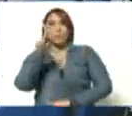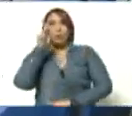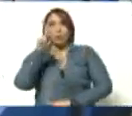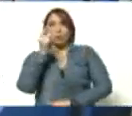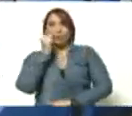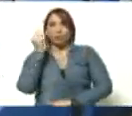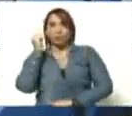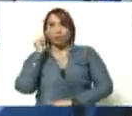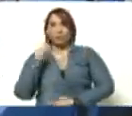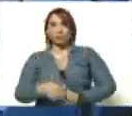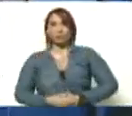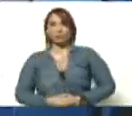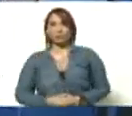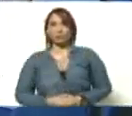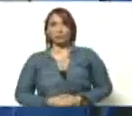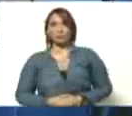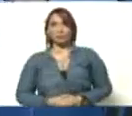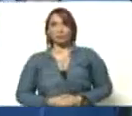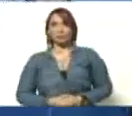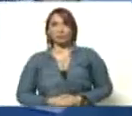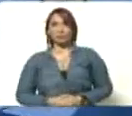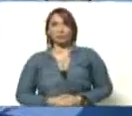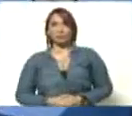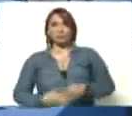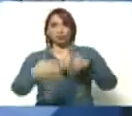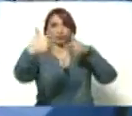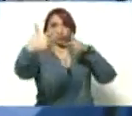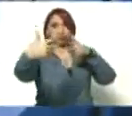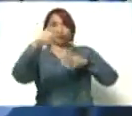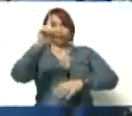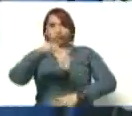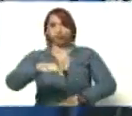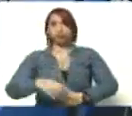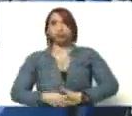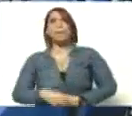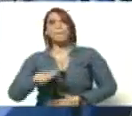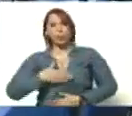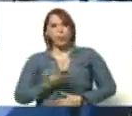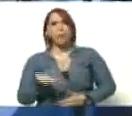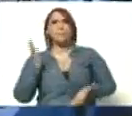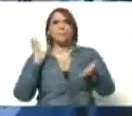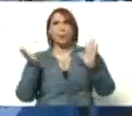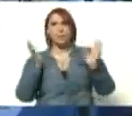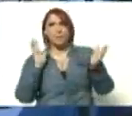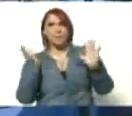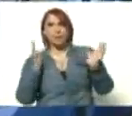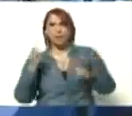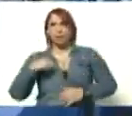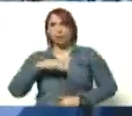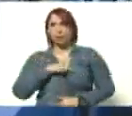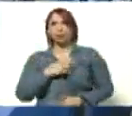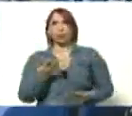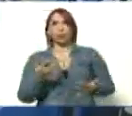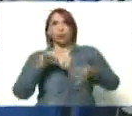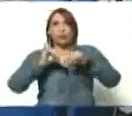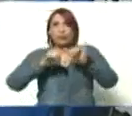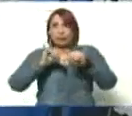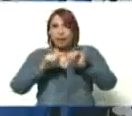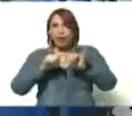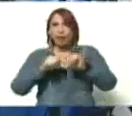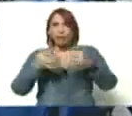de vía directa, como de igual forma podemos interactuar entre nosotros como ingenieros en